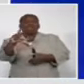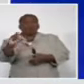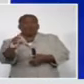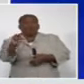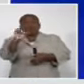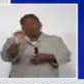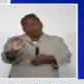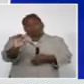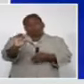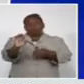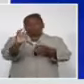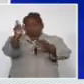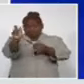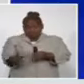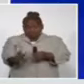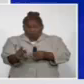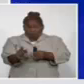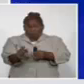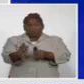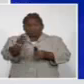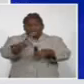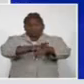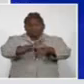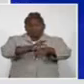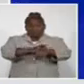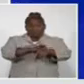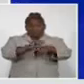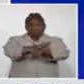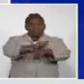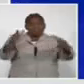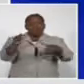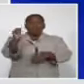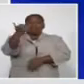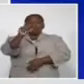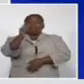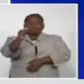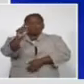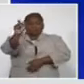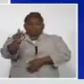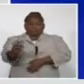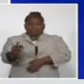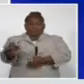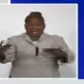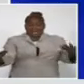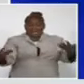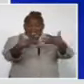casos pues supera los 10 casos relacionados unos con otros,